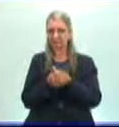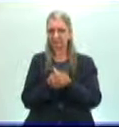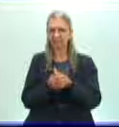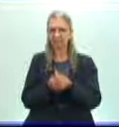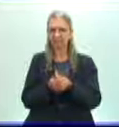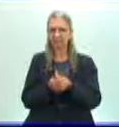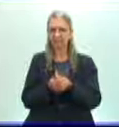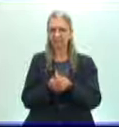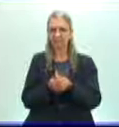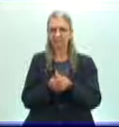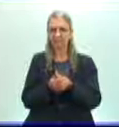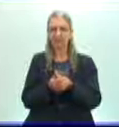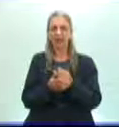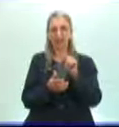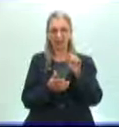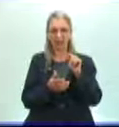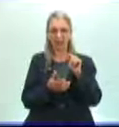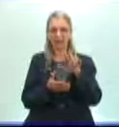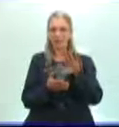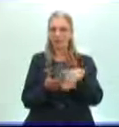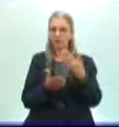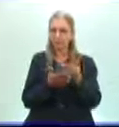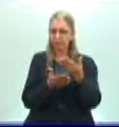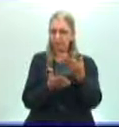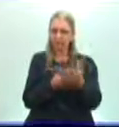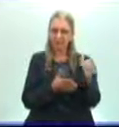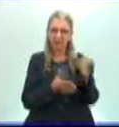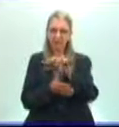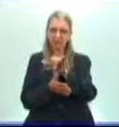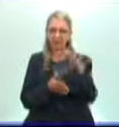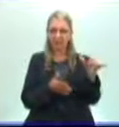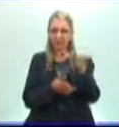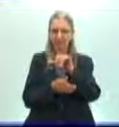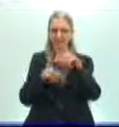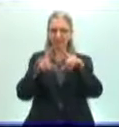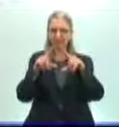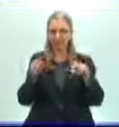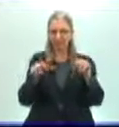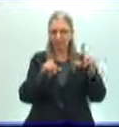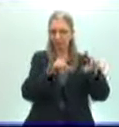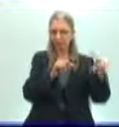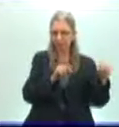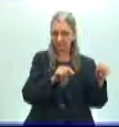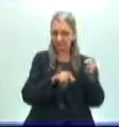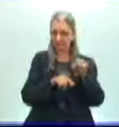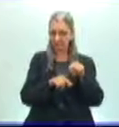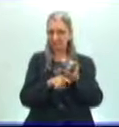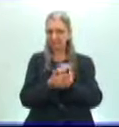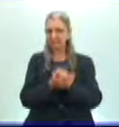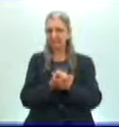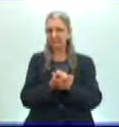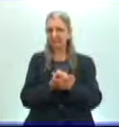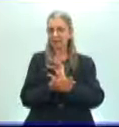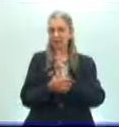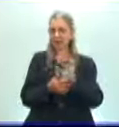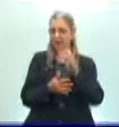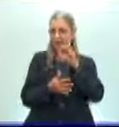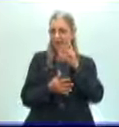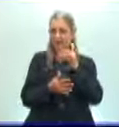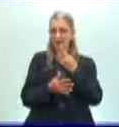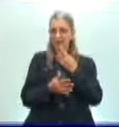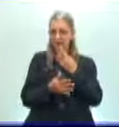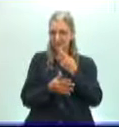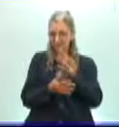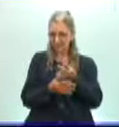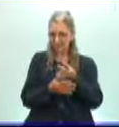a plantearlo, ahí lo tenemos, demostrar la semejanza de estos dos triángulos. Bueno, creo que lo han entendido. Recuerden